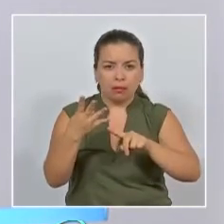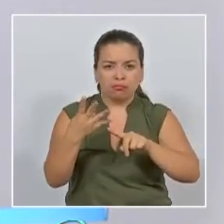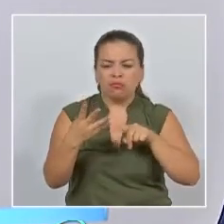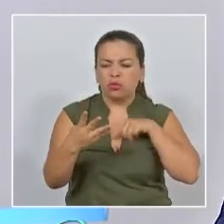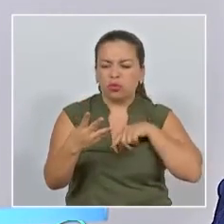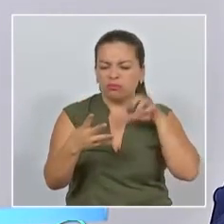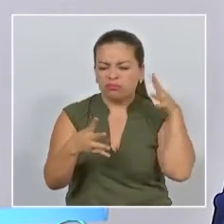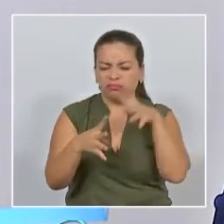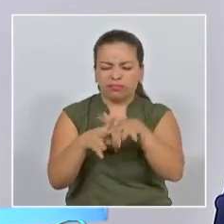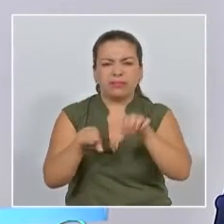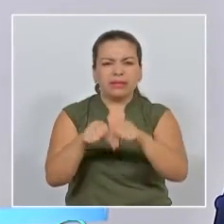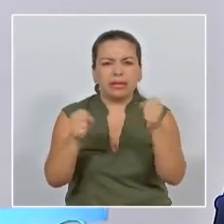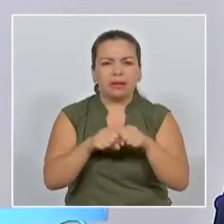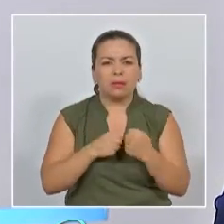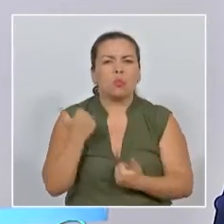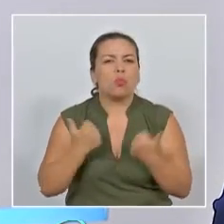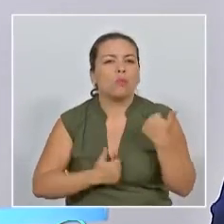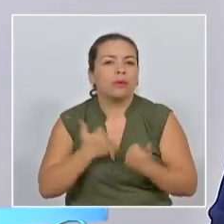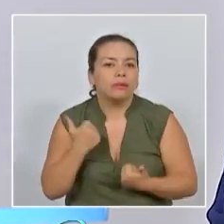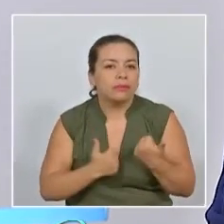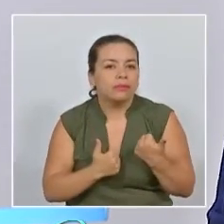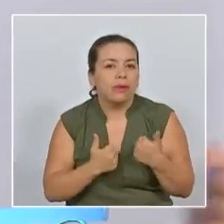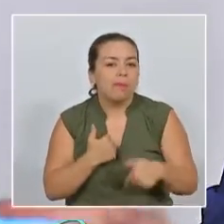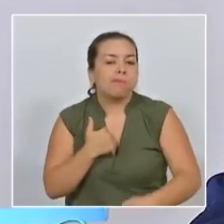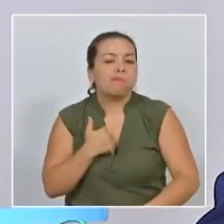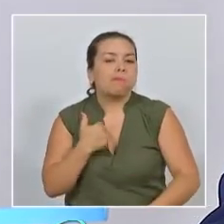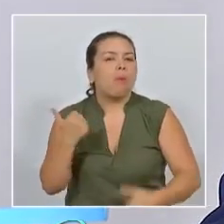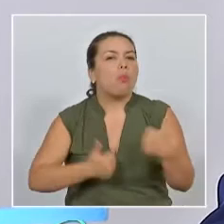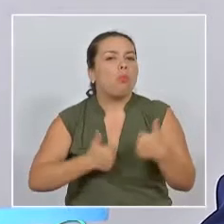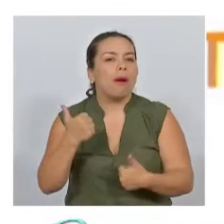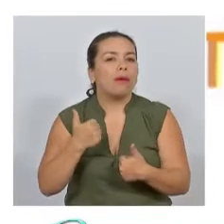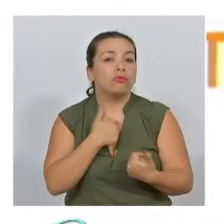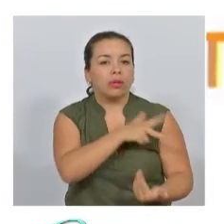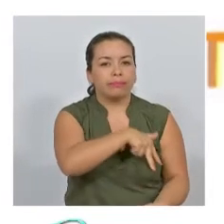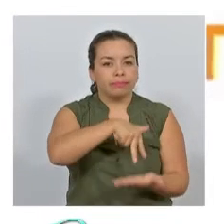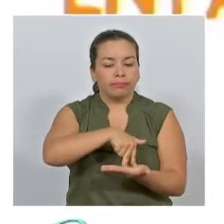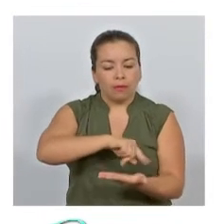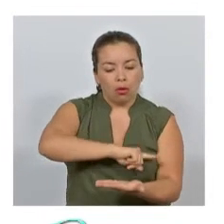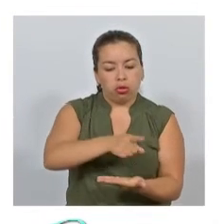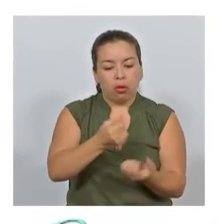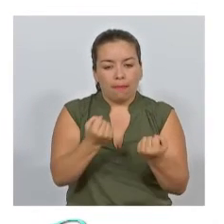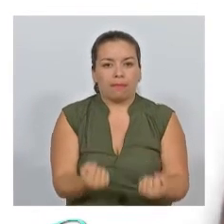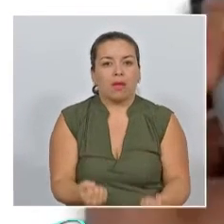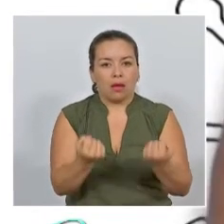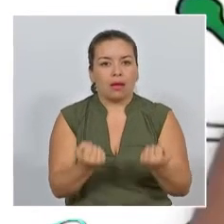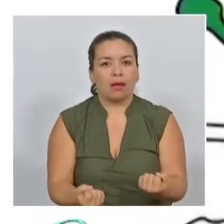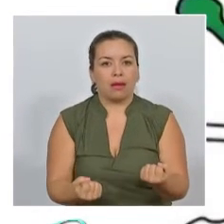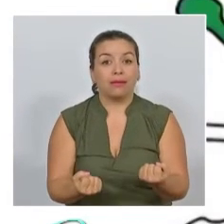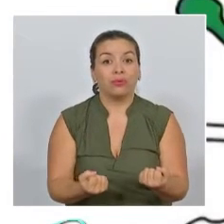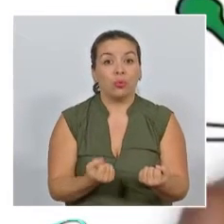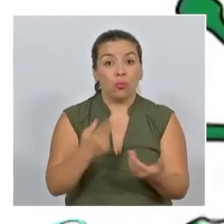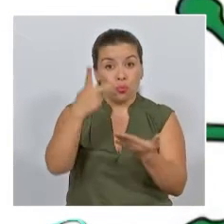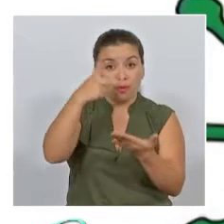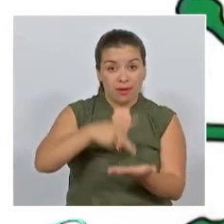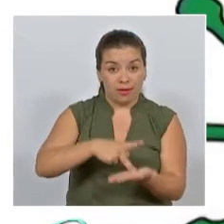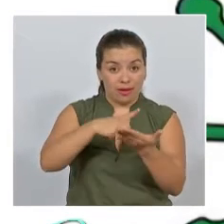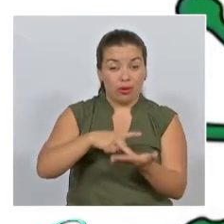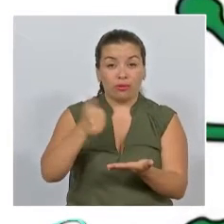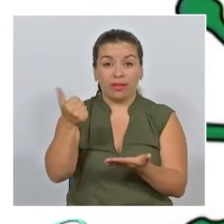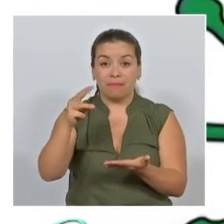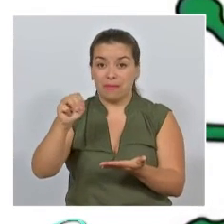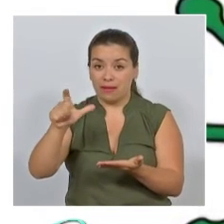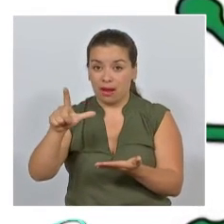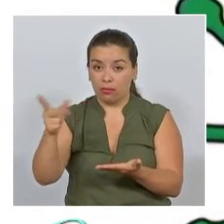uncinarias, todos esos parásitos que hay. ¿Lo pesaron? Porque es que eso se calcula 10 miligramos por kilo. Entonces, de acuerdo a